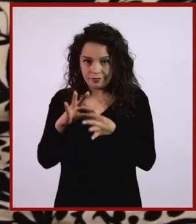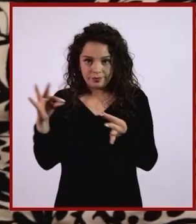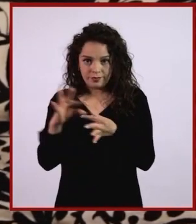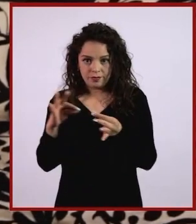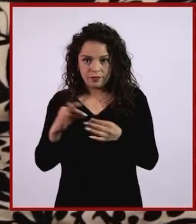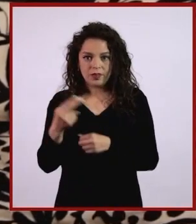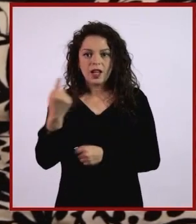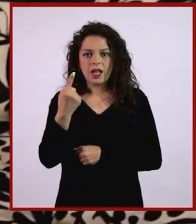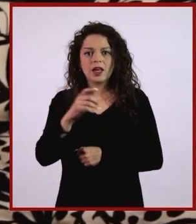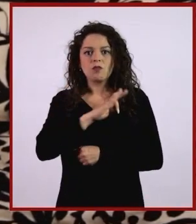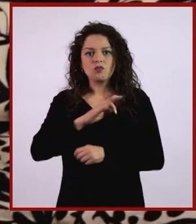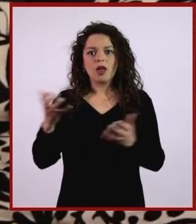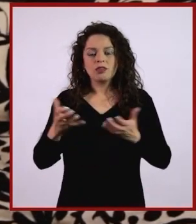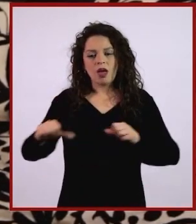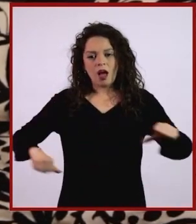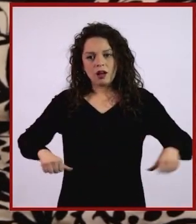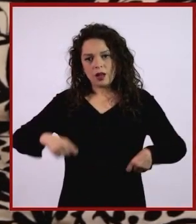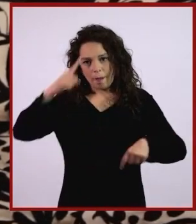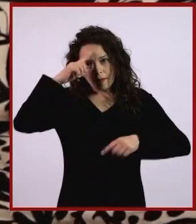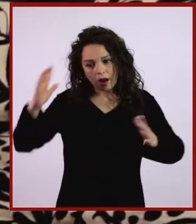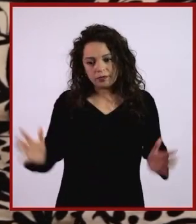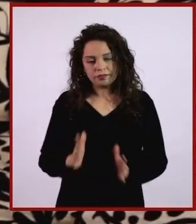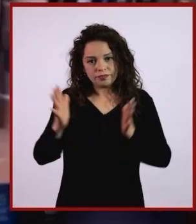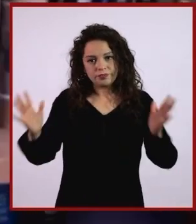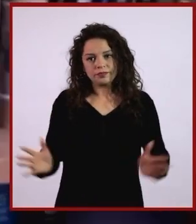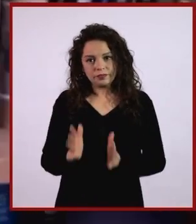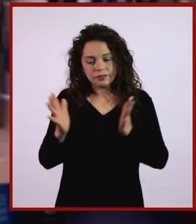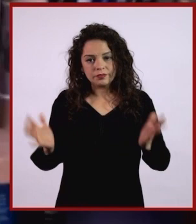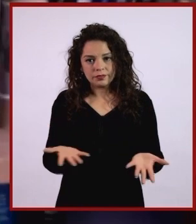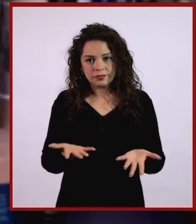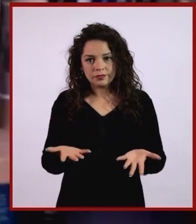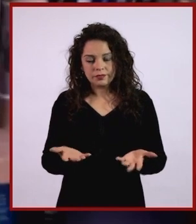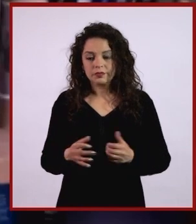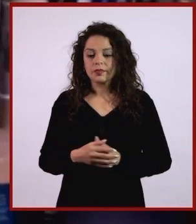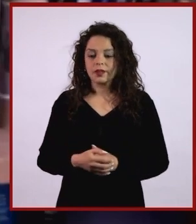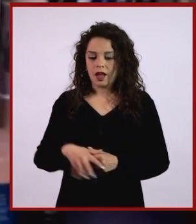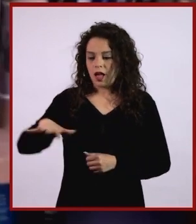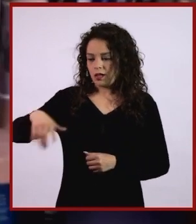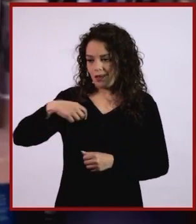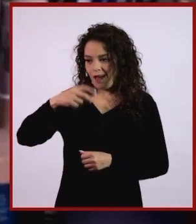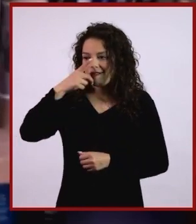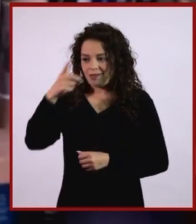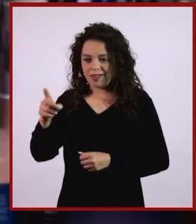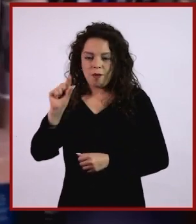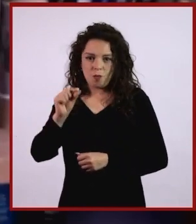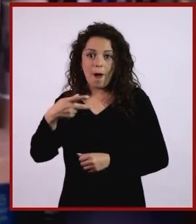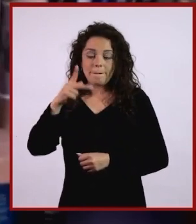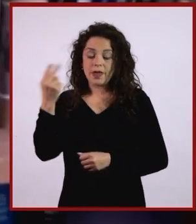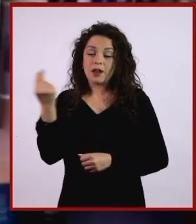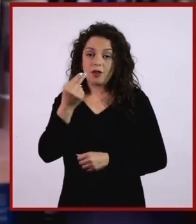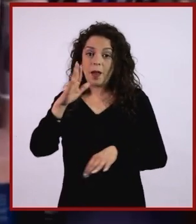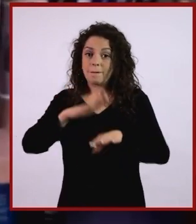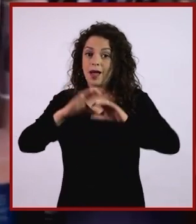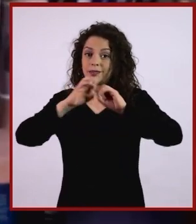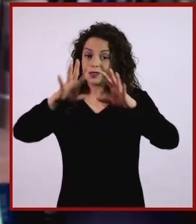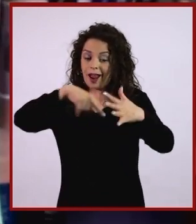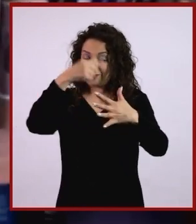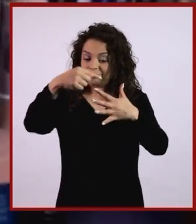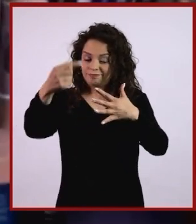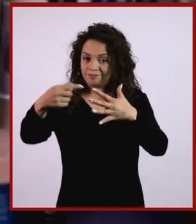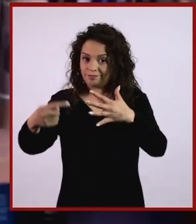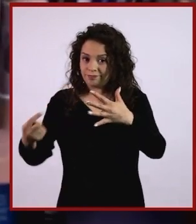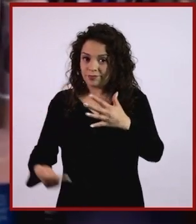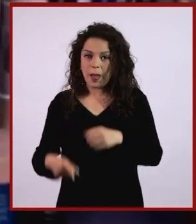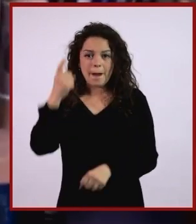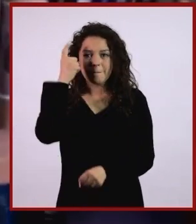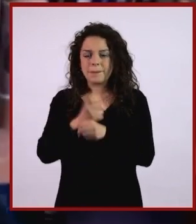¿qué acciones se deben fomentar para impulsar la cohesión social? Yo creo que ya las hemos mencionado un poco, pero sí vale la pena como enumerarlas más claramente.